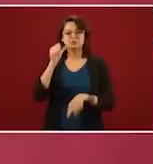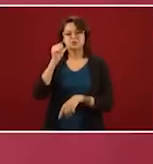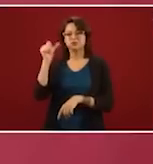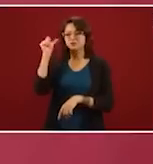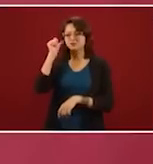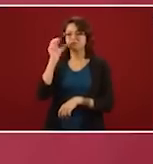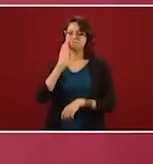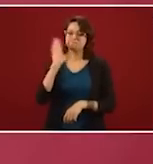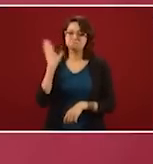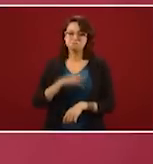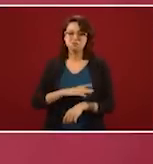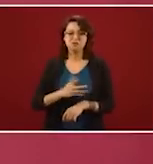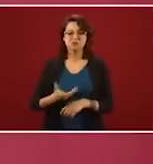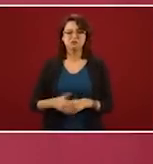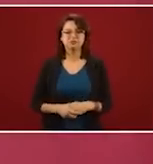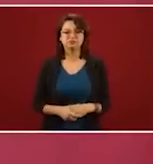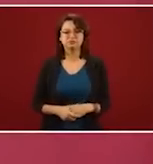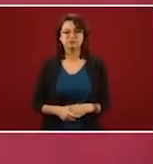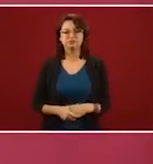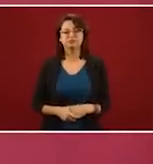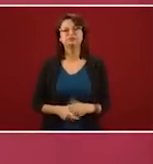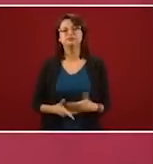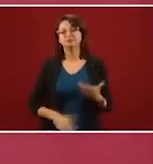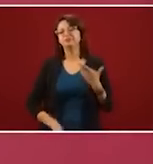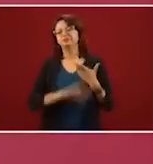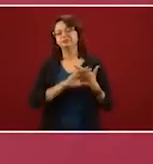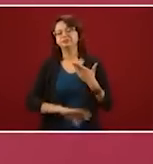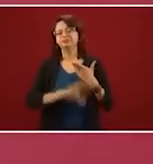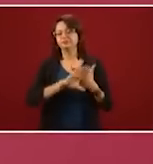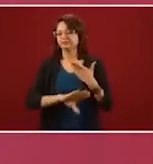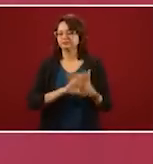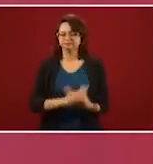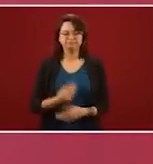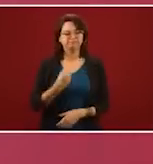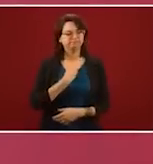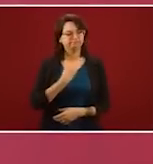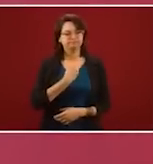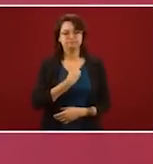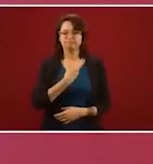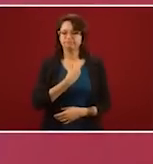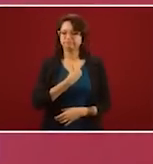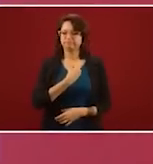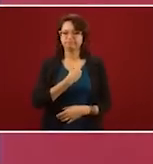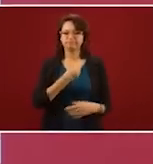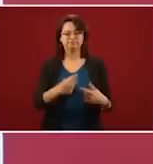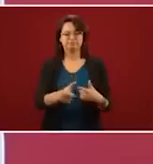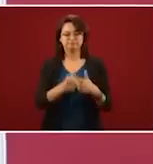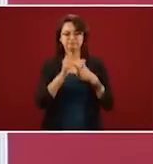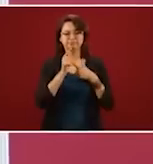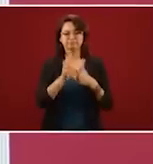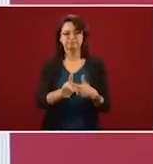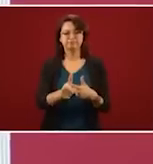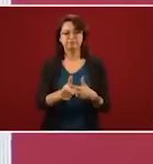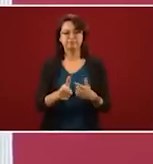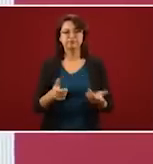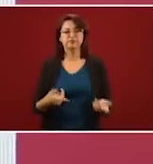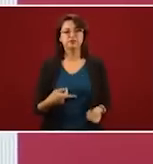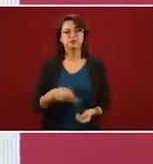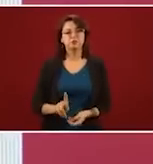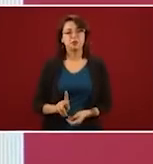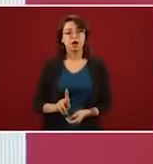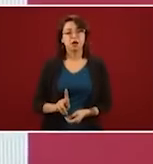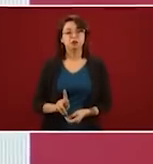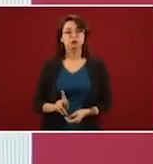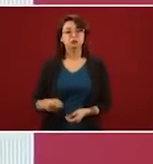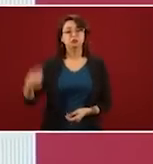Sí. Y lo vamos a seguir enfrentando. Nada más que si se tiene la conciencia